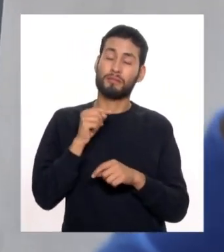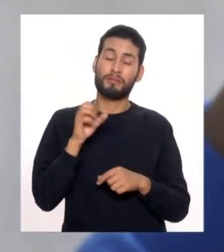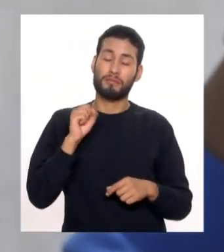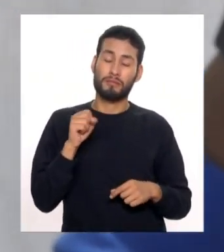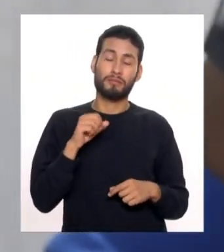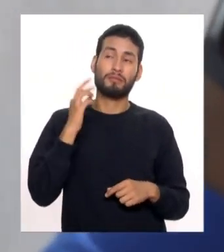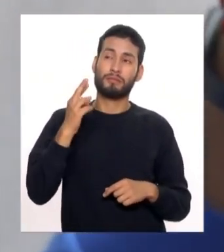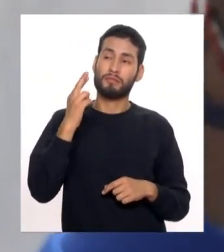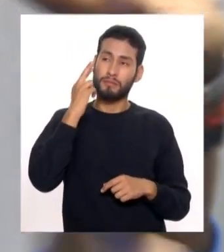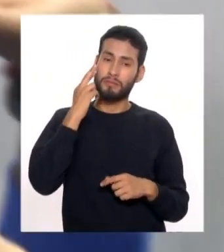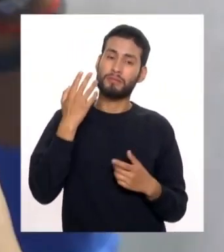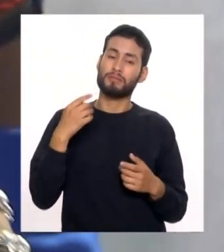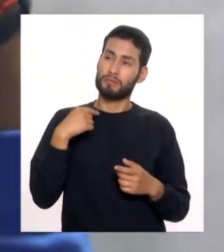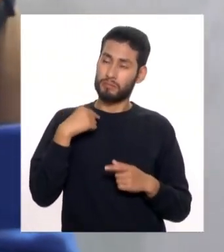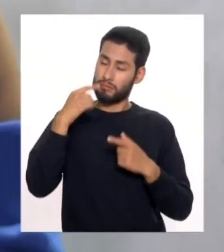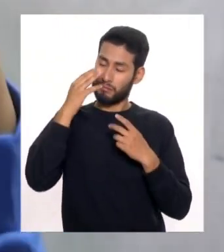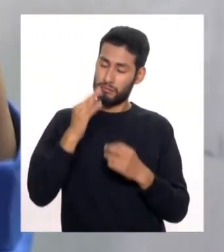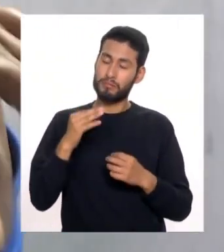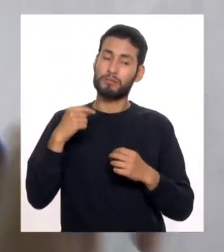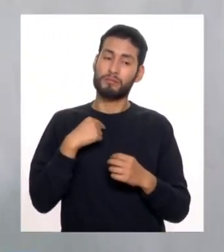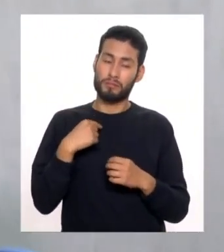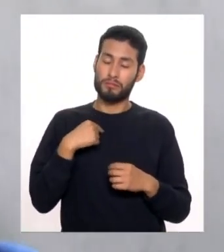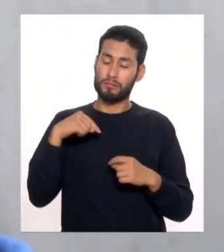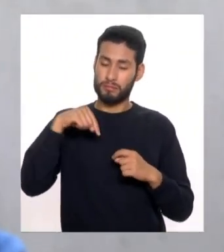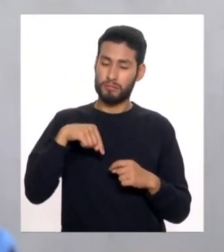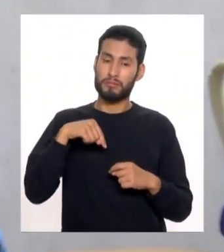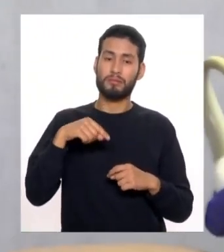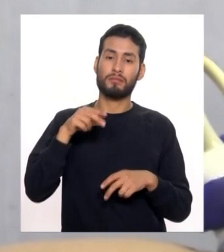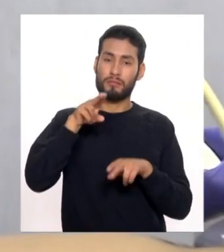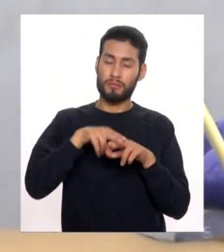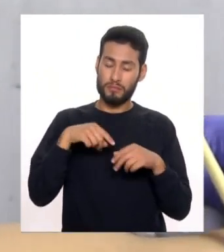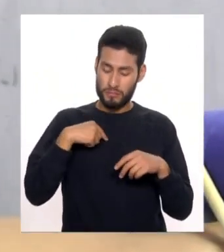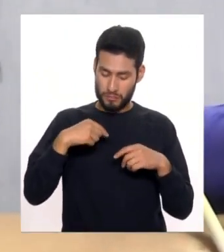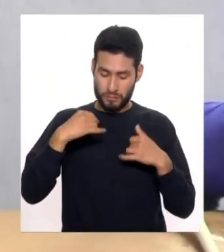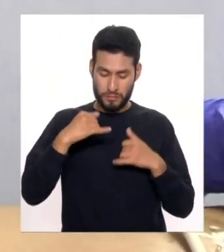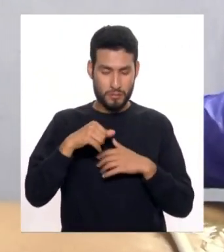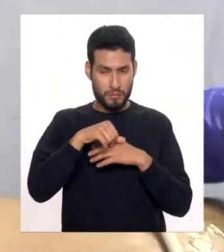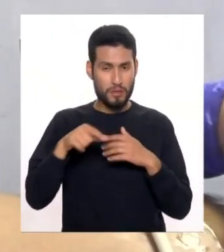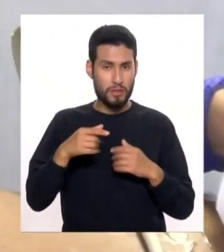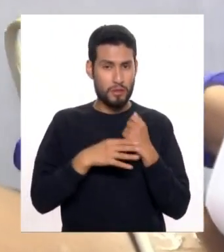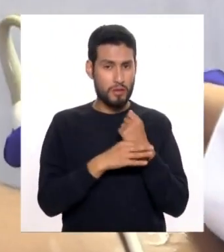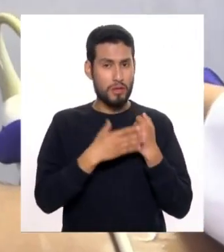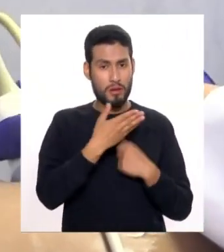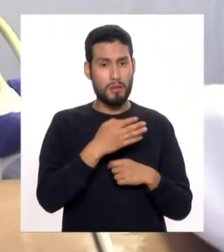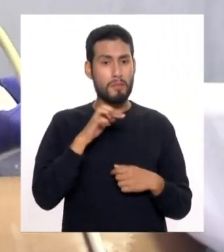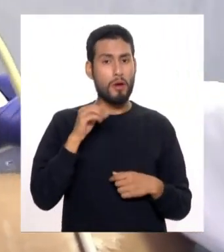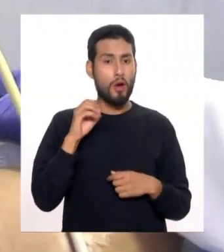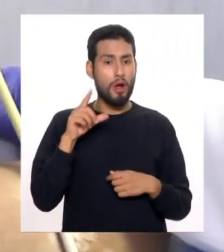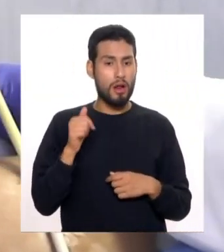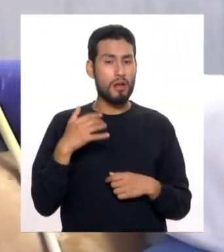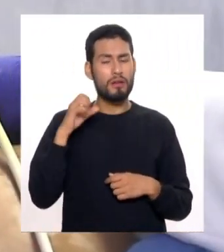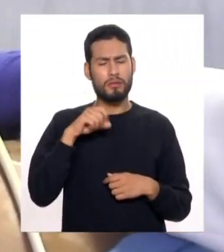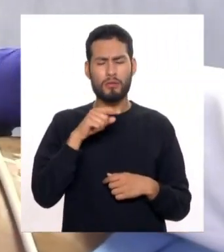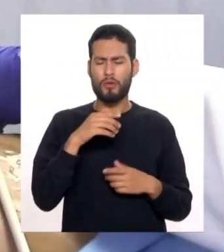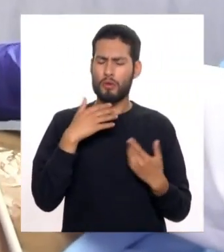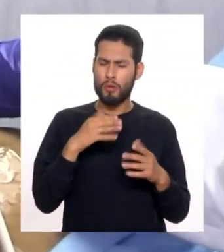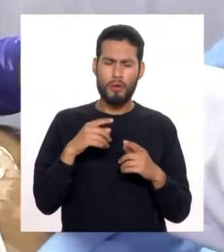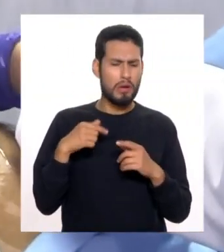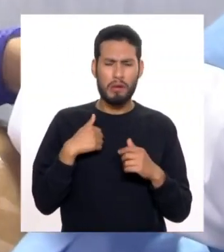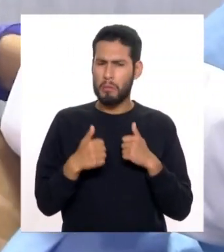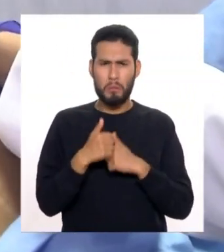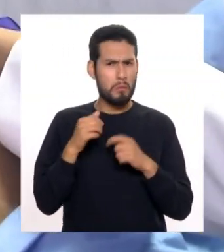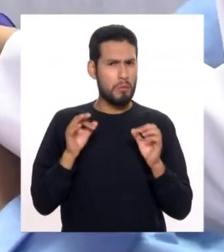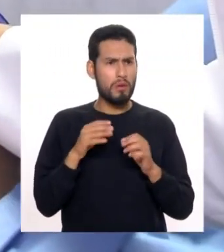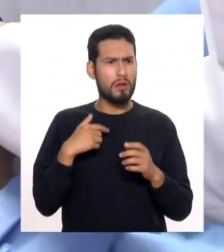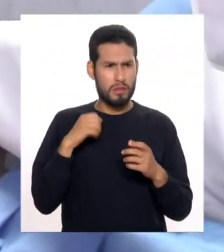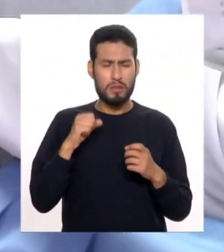justamente por eso que he decidido realizarme esta intervención con la doctora Paola, que si bien es cierto tiene algún tipo de riesgo en